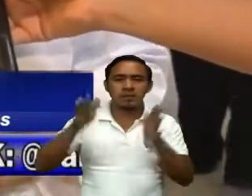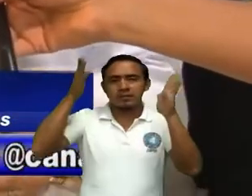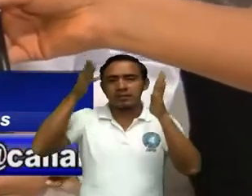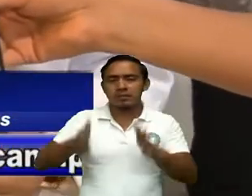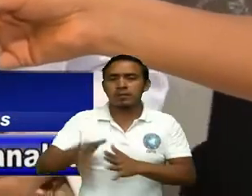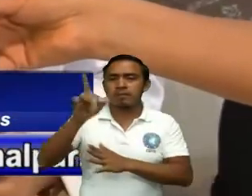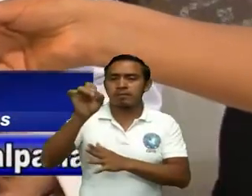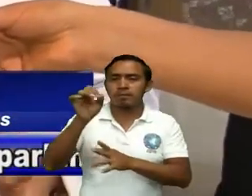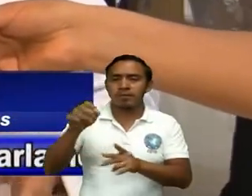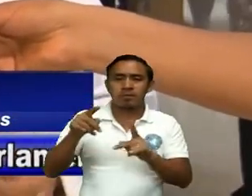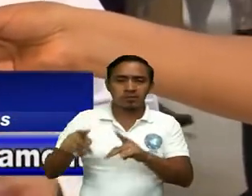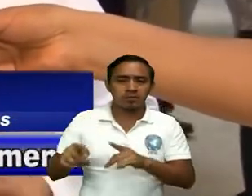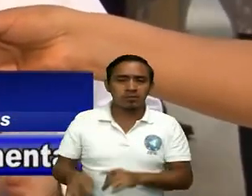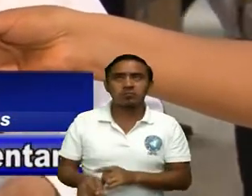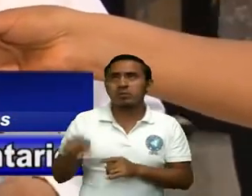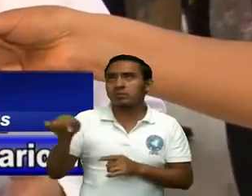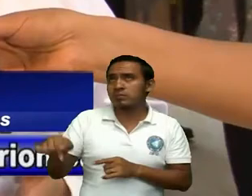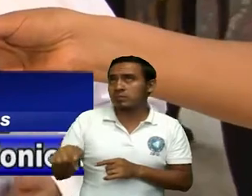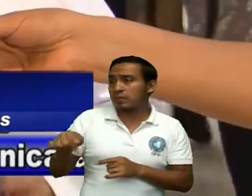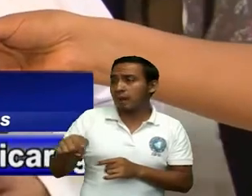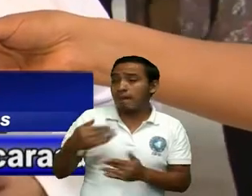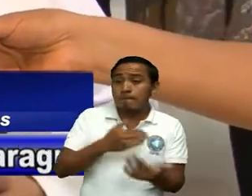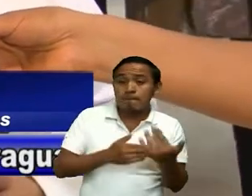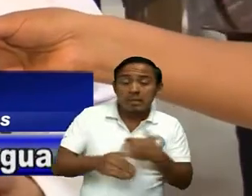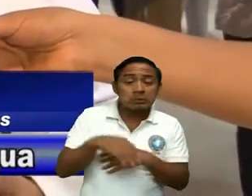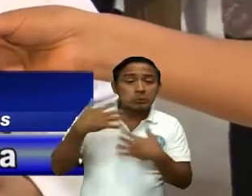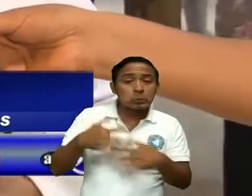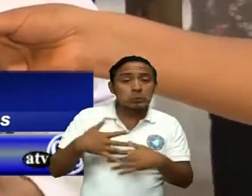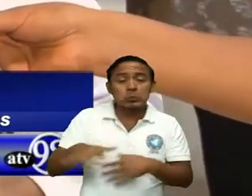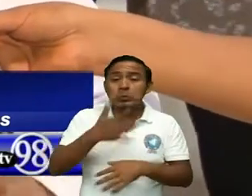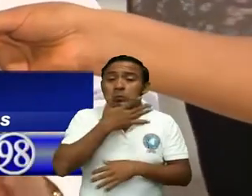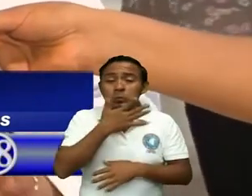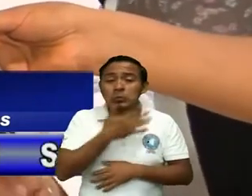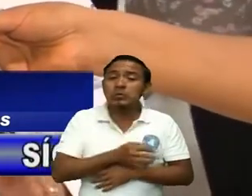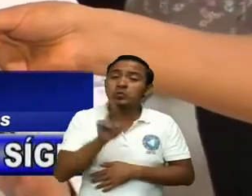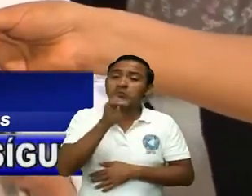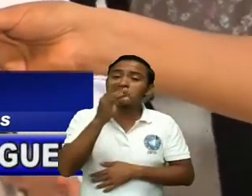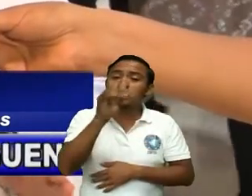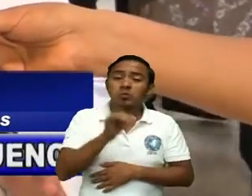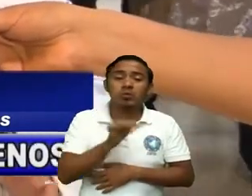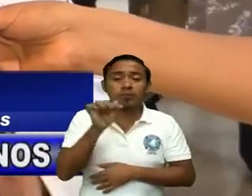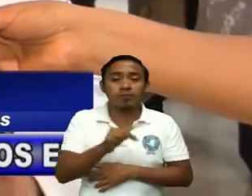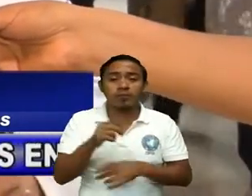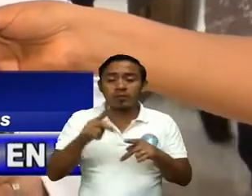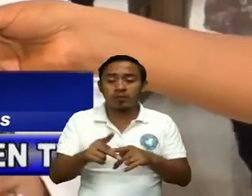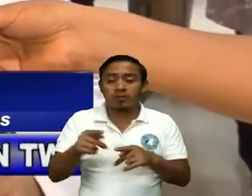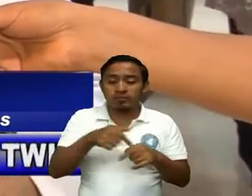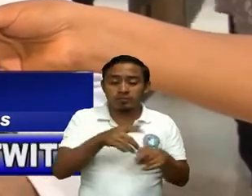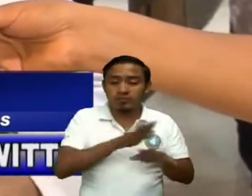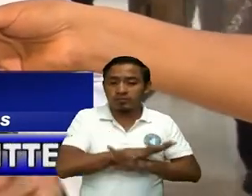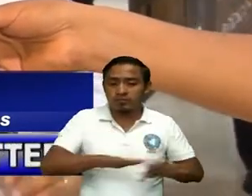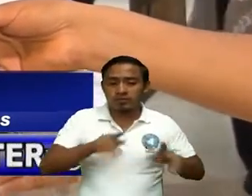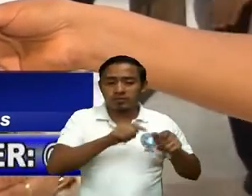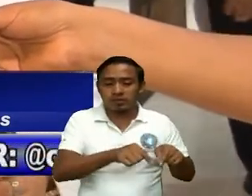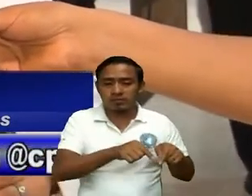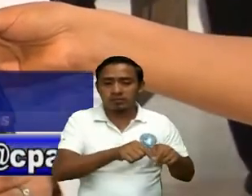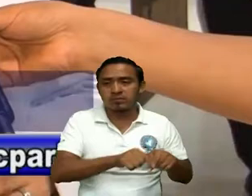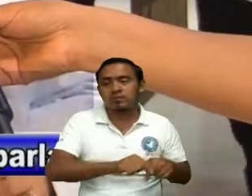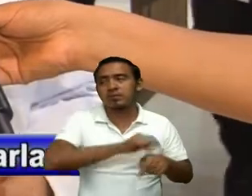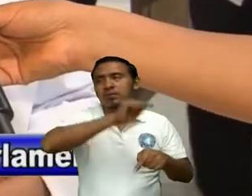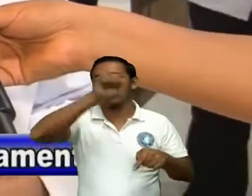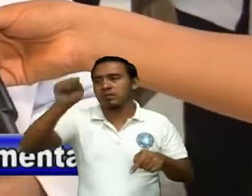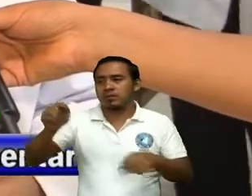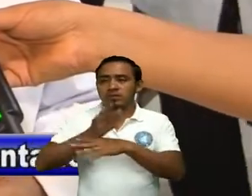10 pacientes y estos son los pacientes más críticos de la unidad hospitalaria. Una vez que el paciente sale de aquí, va a